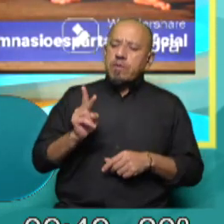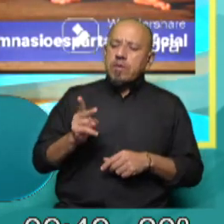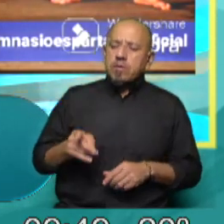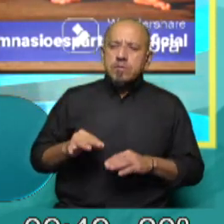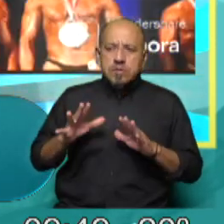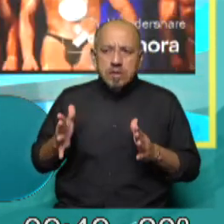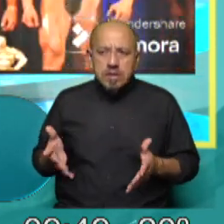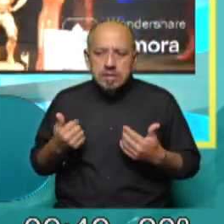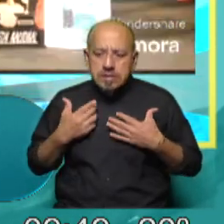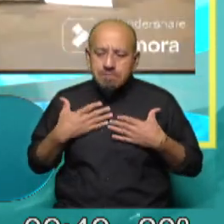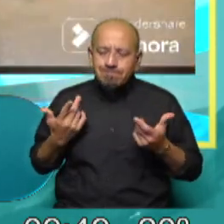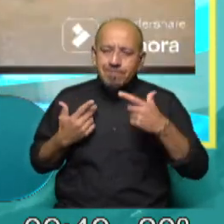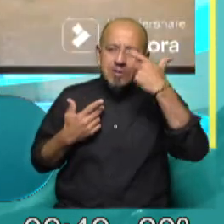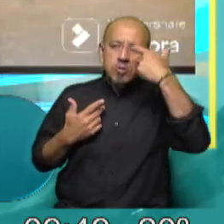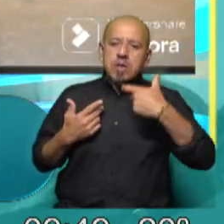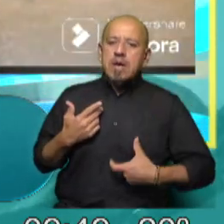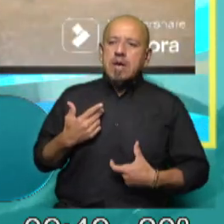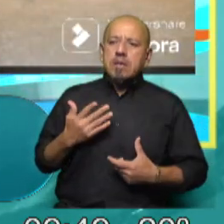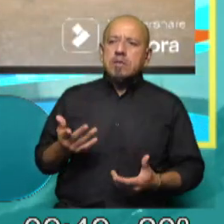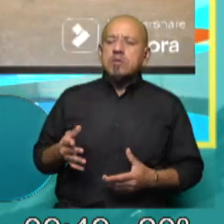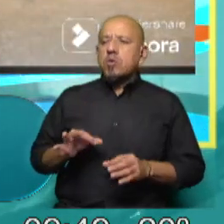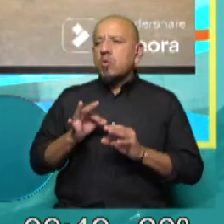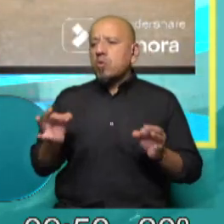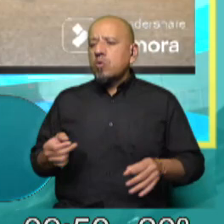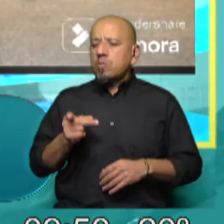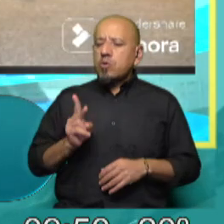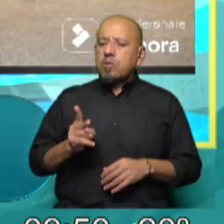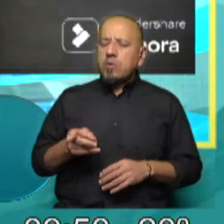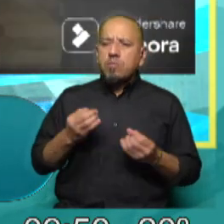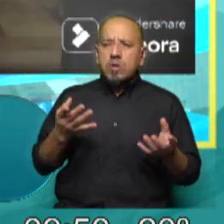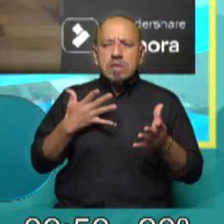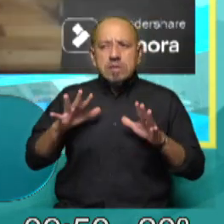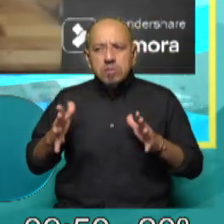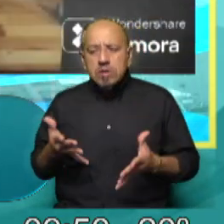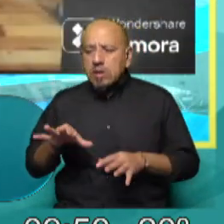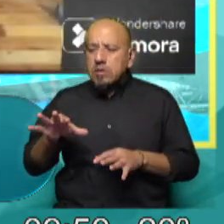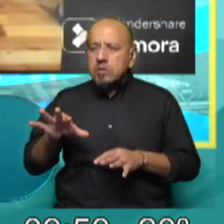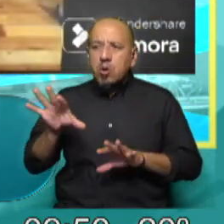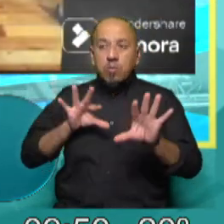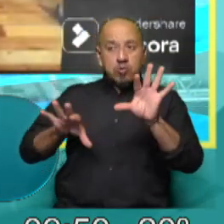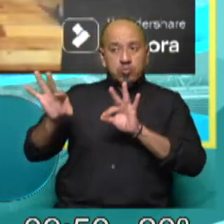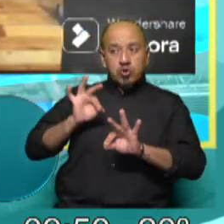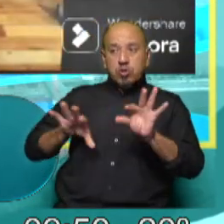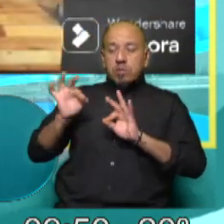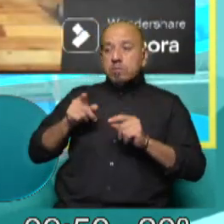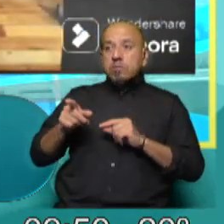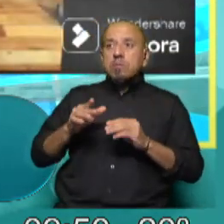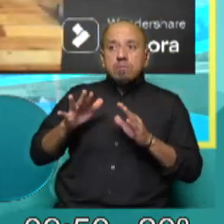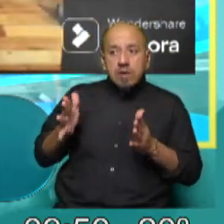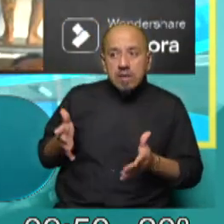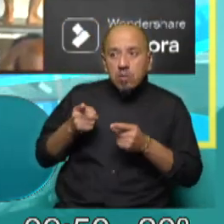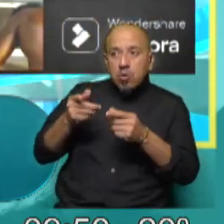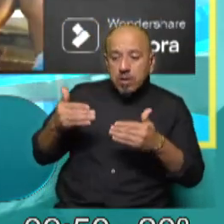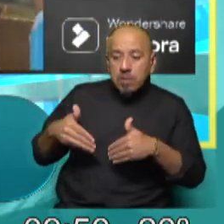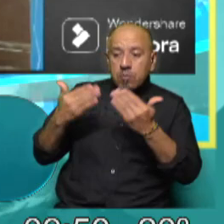por una decisión personal, muchas veces esas prohibiciones, ¿no? Porque es una opción de vida, sí, en tu caso. Para vos estar y ser